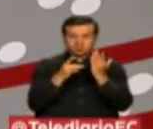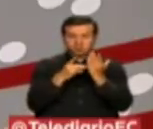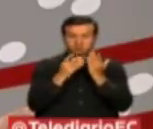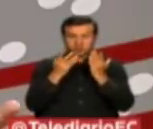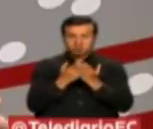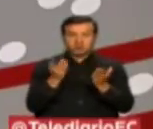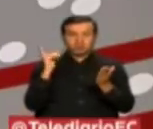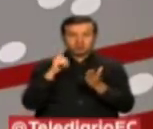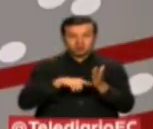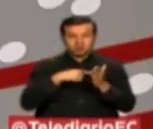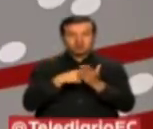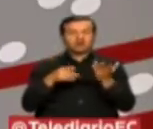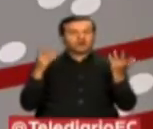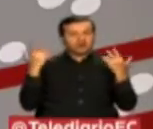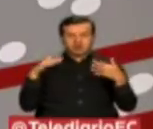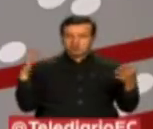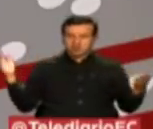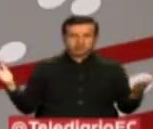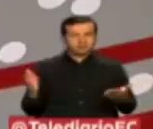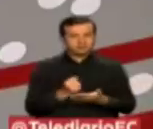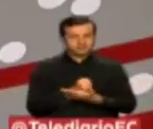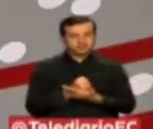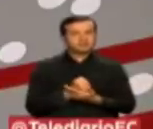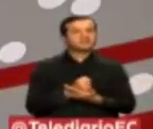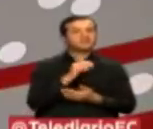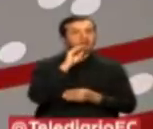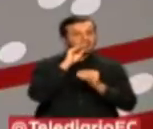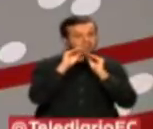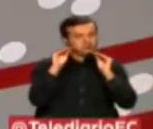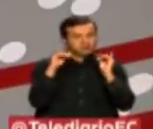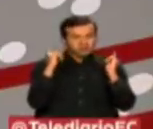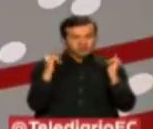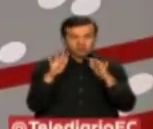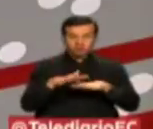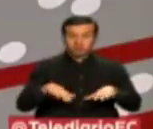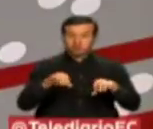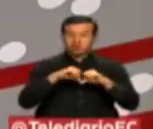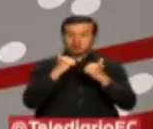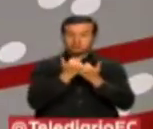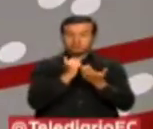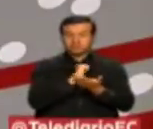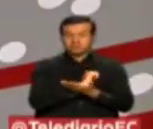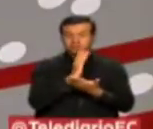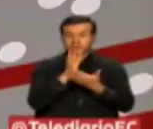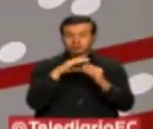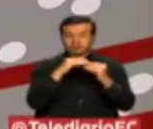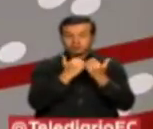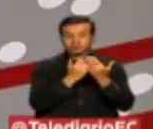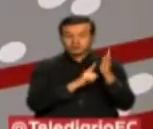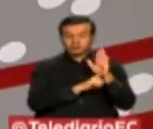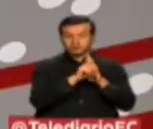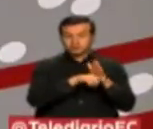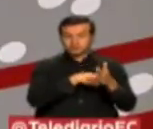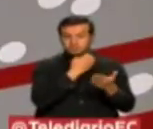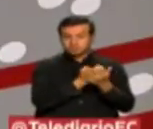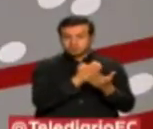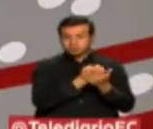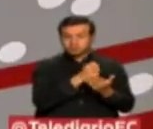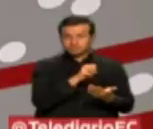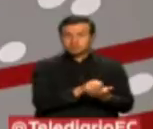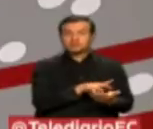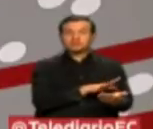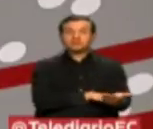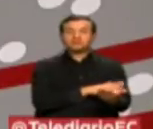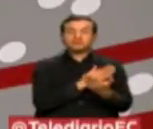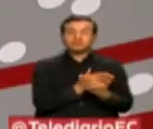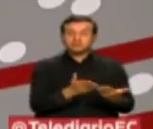regulaciones que ya están vigentes en las islas. Ahora, este momento en la Asamblea Nacional, en la Comisión de Desarrollo Económico, se está discutiendo un proyecto de ley